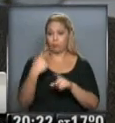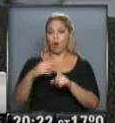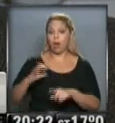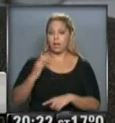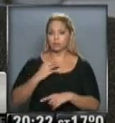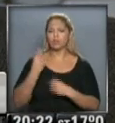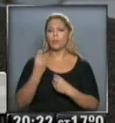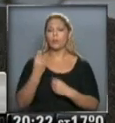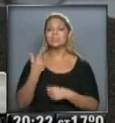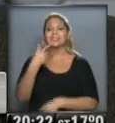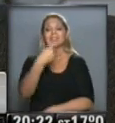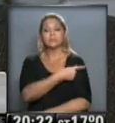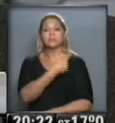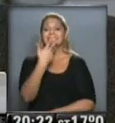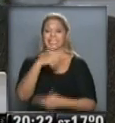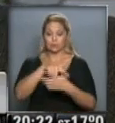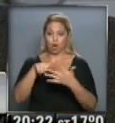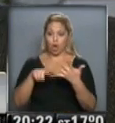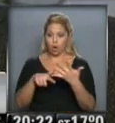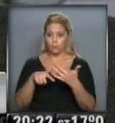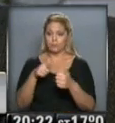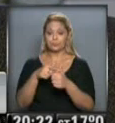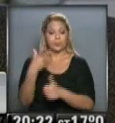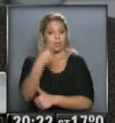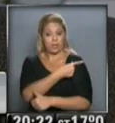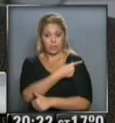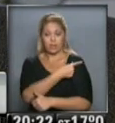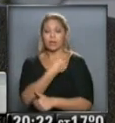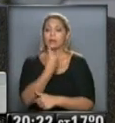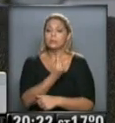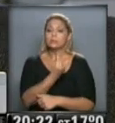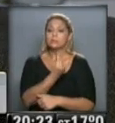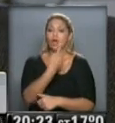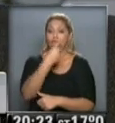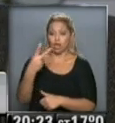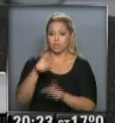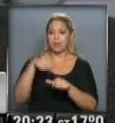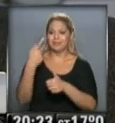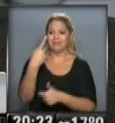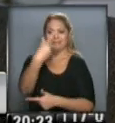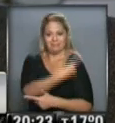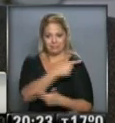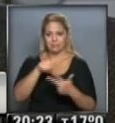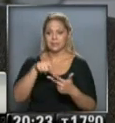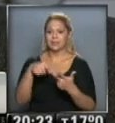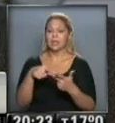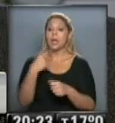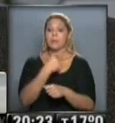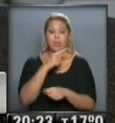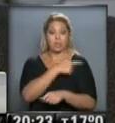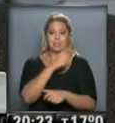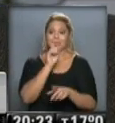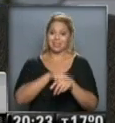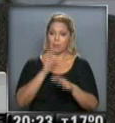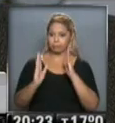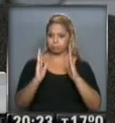inducción, que son 5 dosis, que se administra una dosis cada 2 semanas. Luego de este primer periodo de